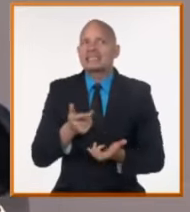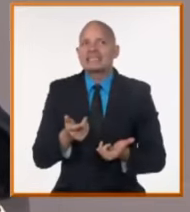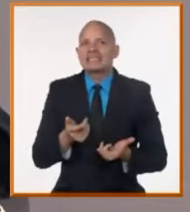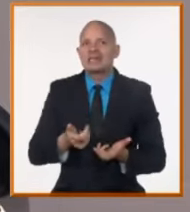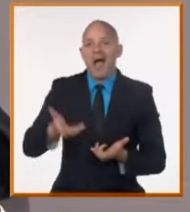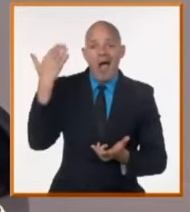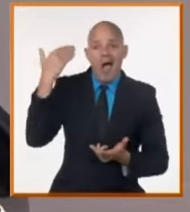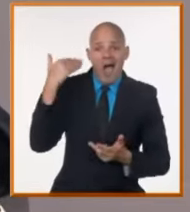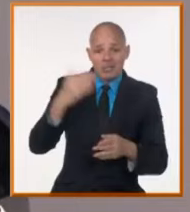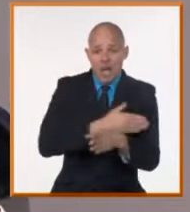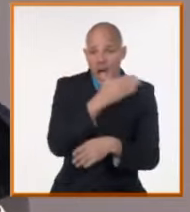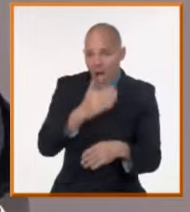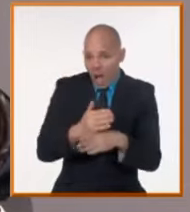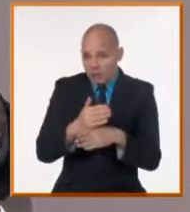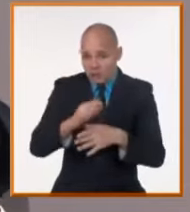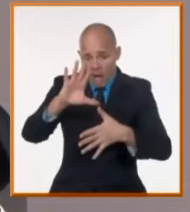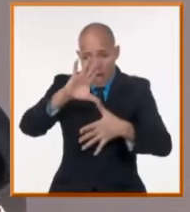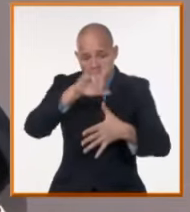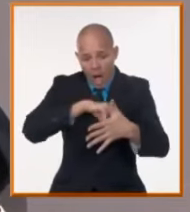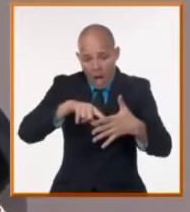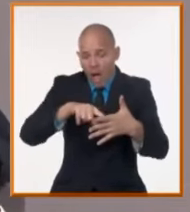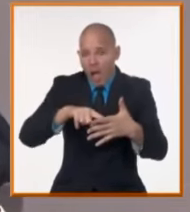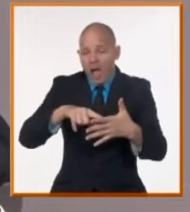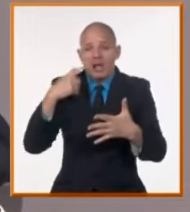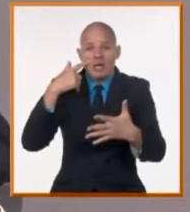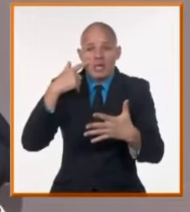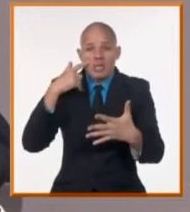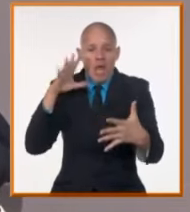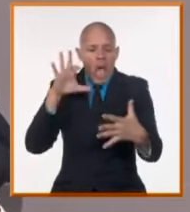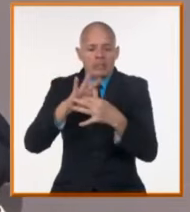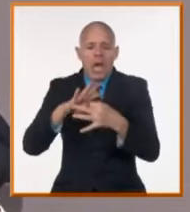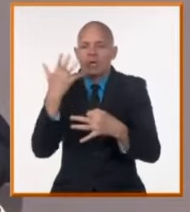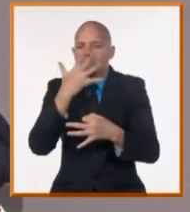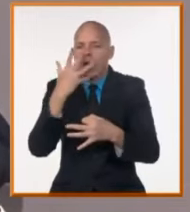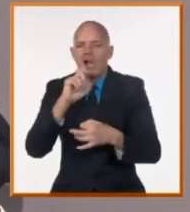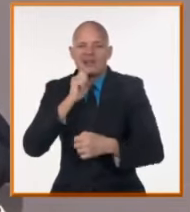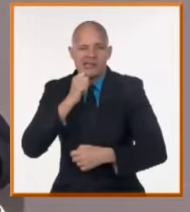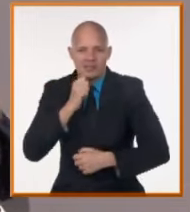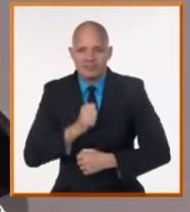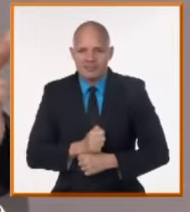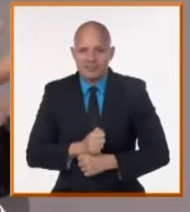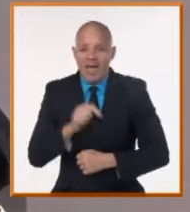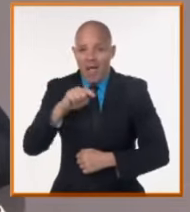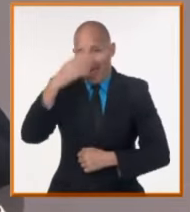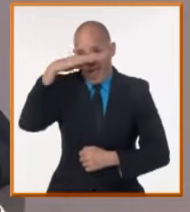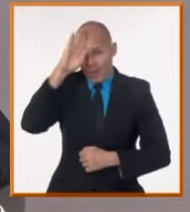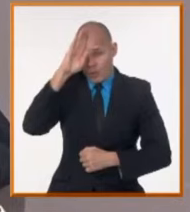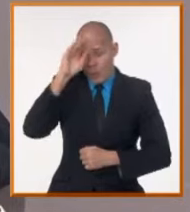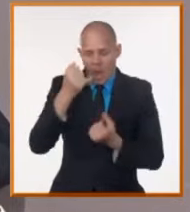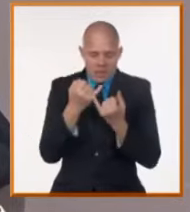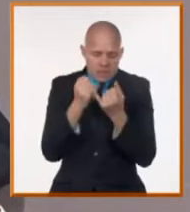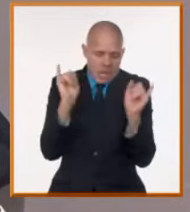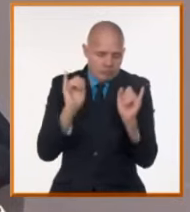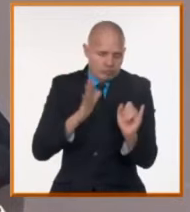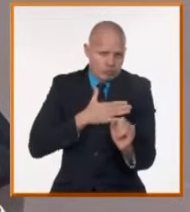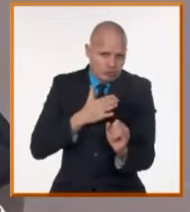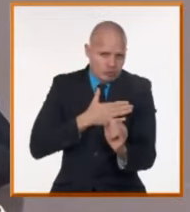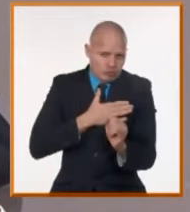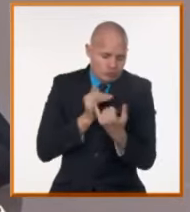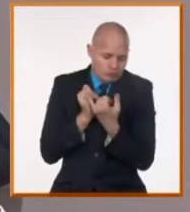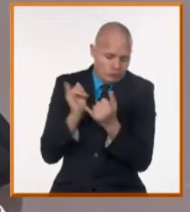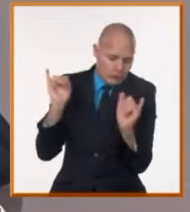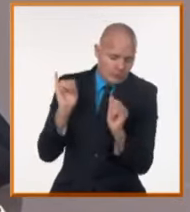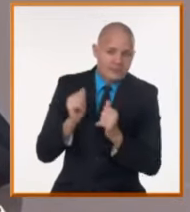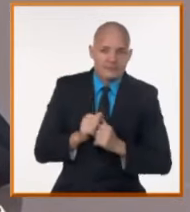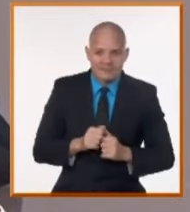sistema de dominación hegemónico en gran medida ya entonces de los Estados Unidos en lo que ellos llamaron el hemisferio, han llamado el